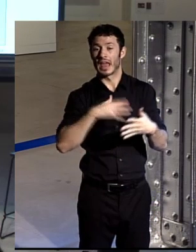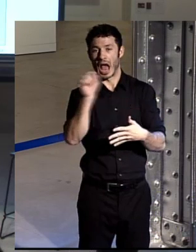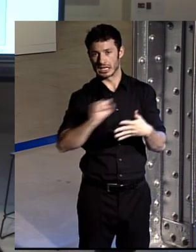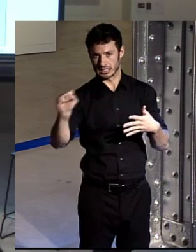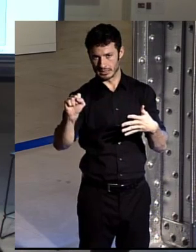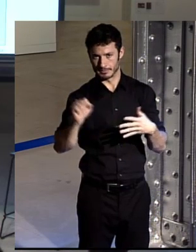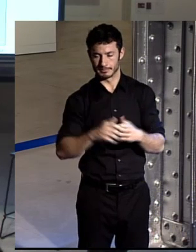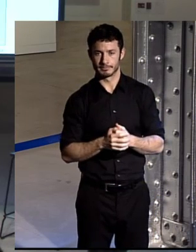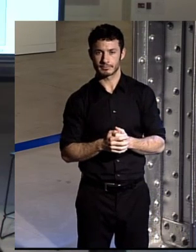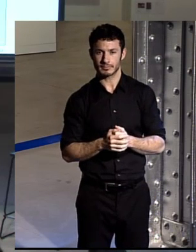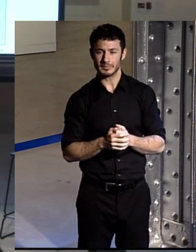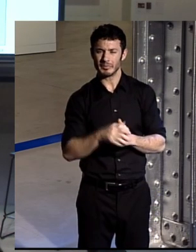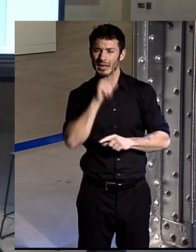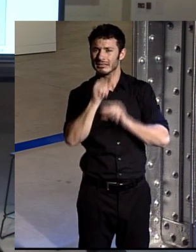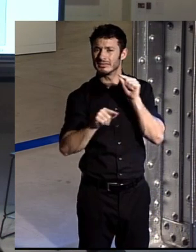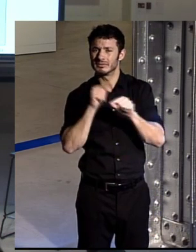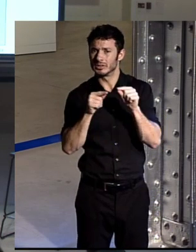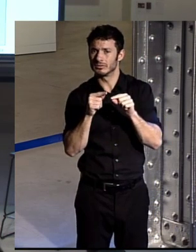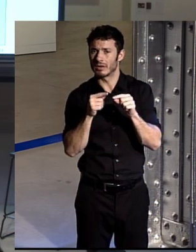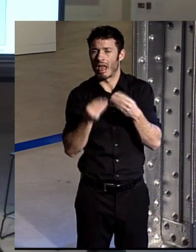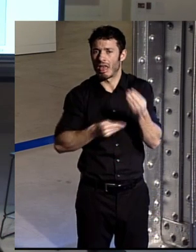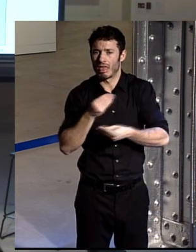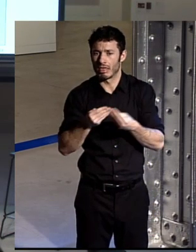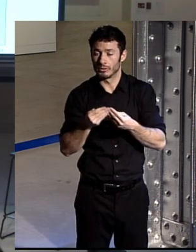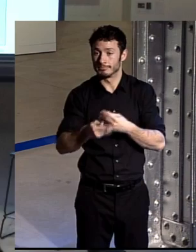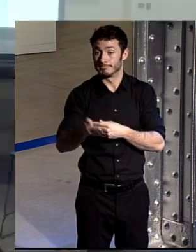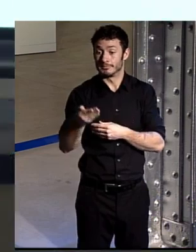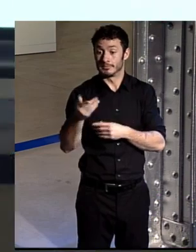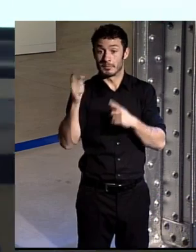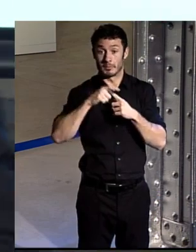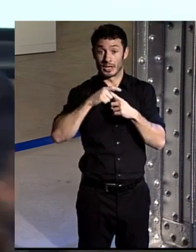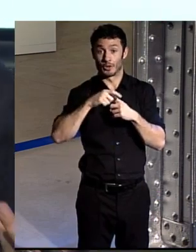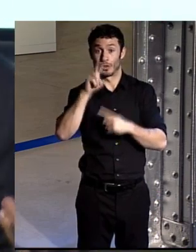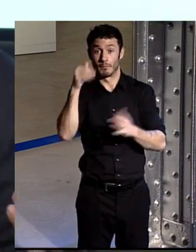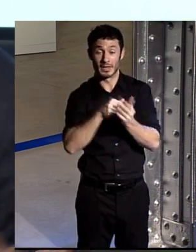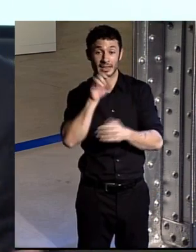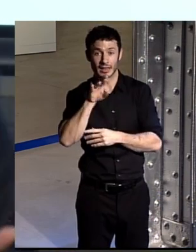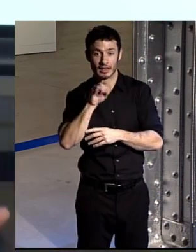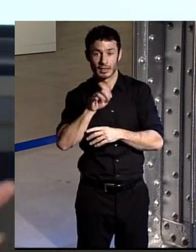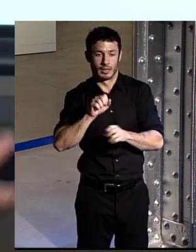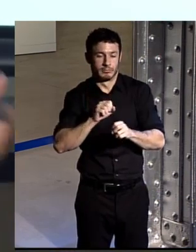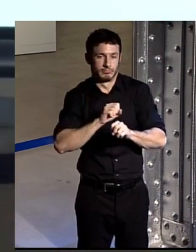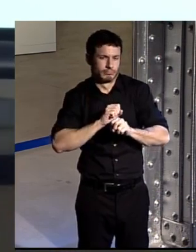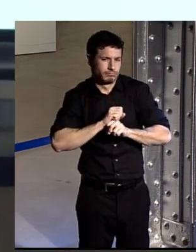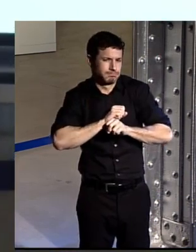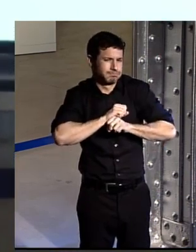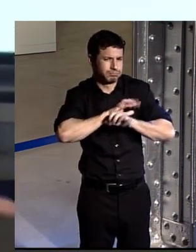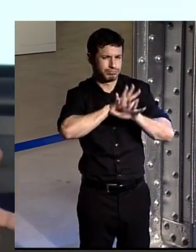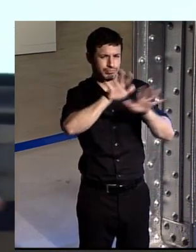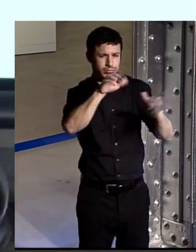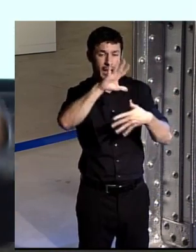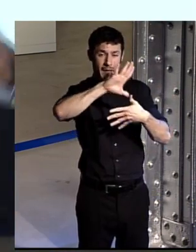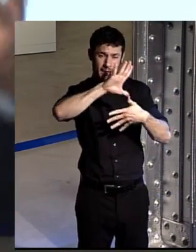asiático. ¿Y qué está pasando? Ese virus llegó en mayo del 2015 a Brasil y se ha extendido de una manera explosiva por todo el